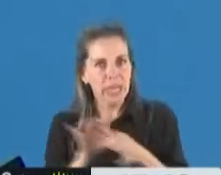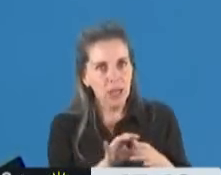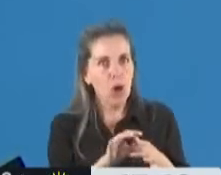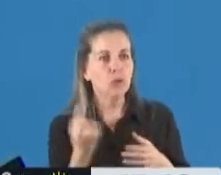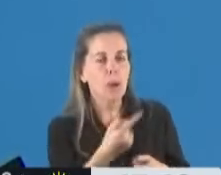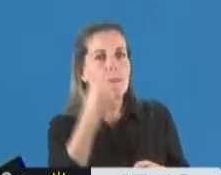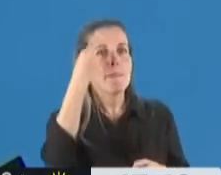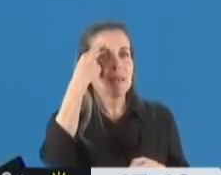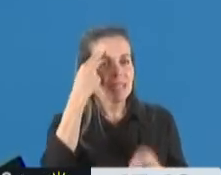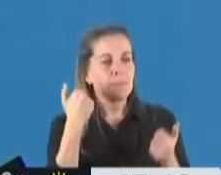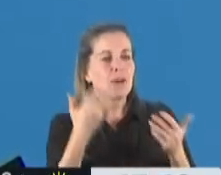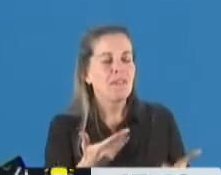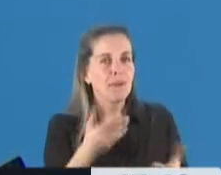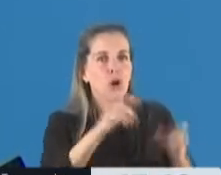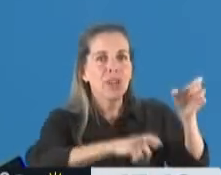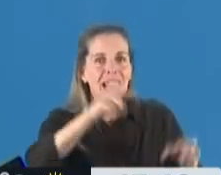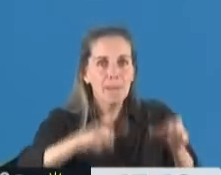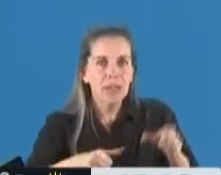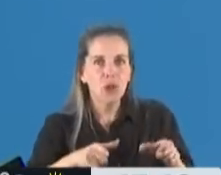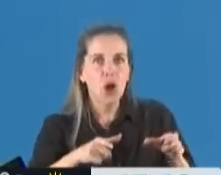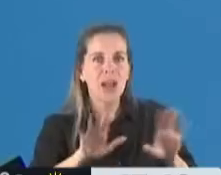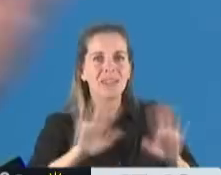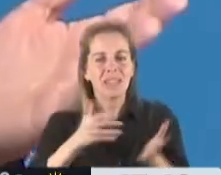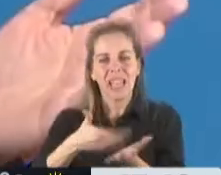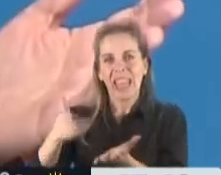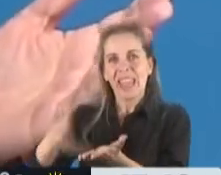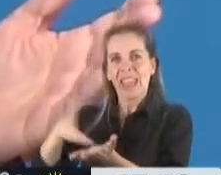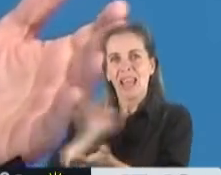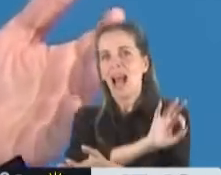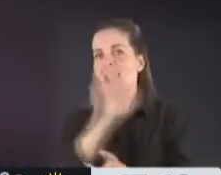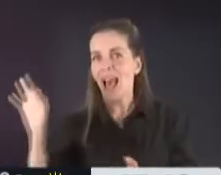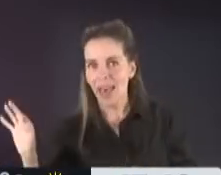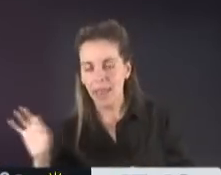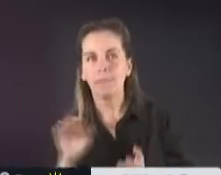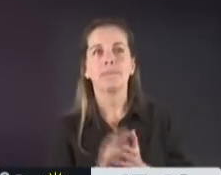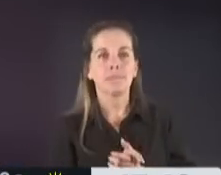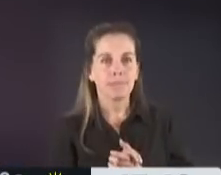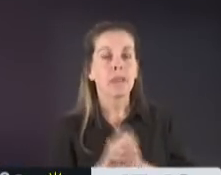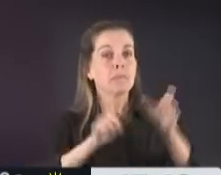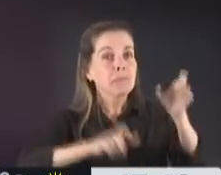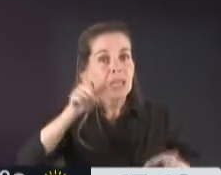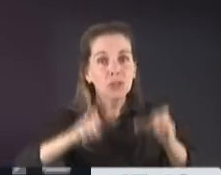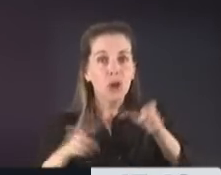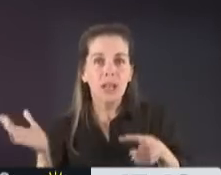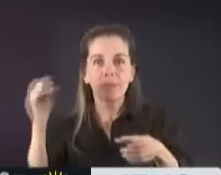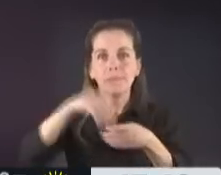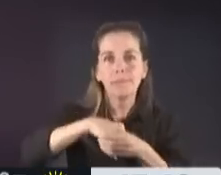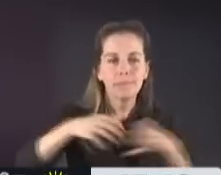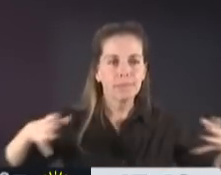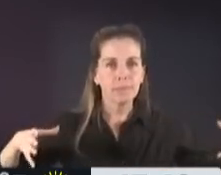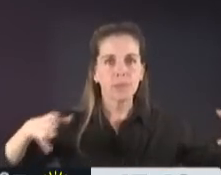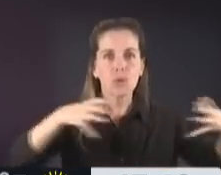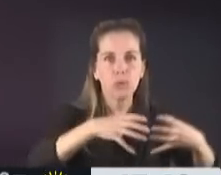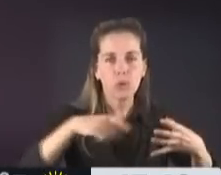pensar en nuestros pueblos, no discriminamos a nadie, a todos los integramos a ser parte